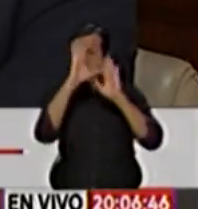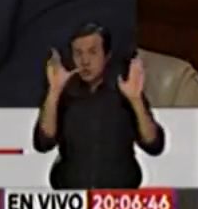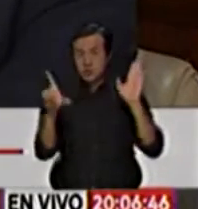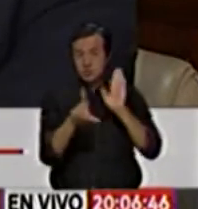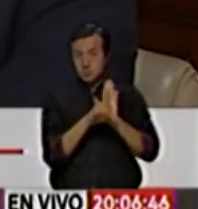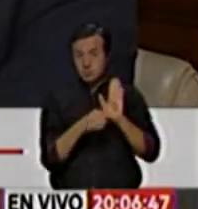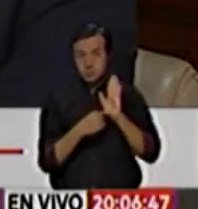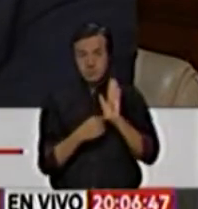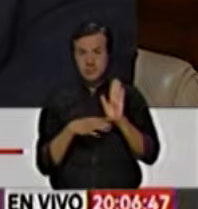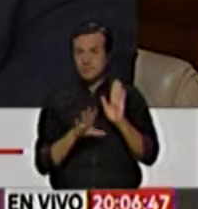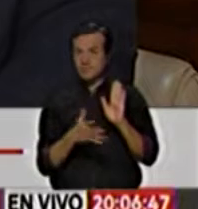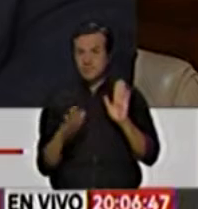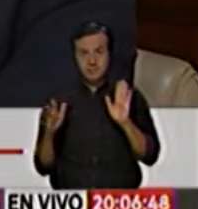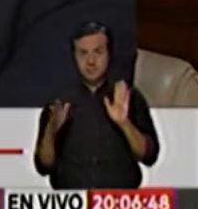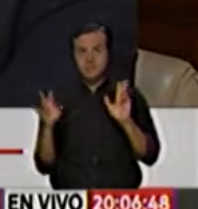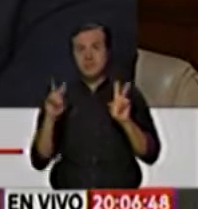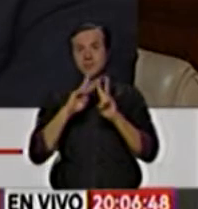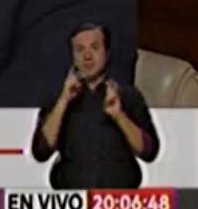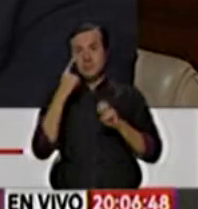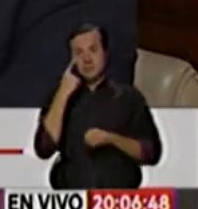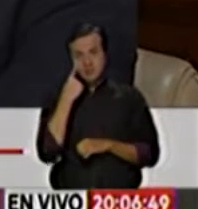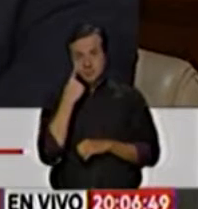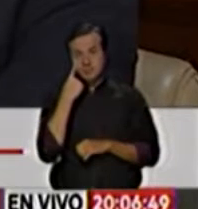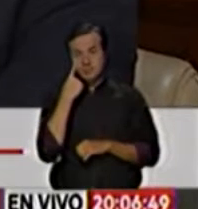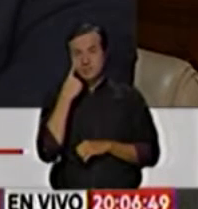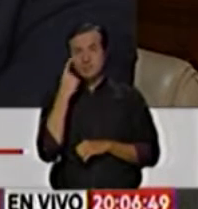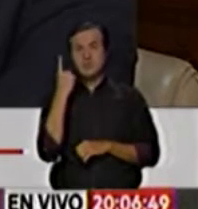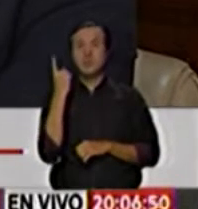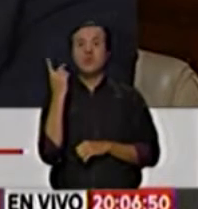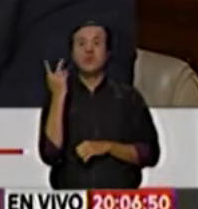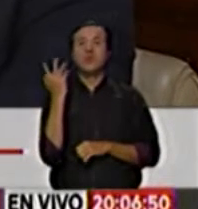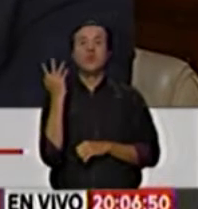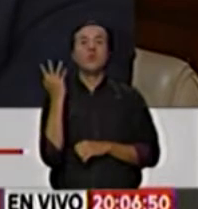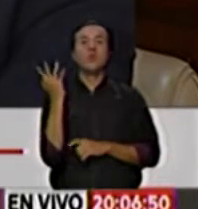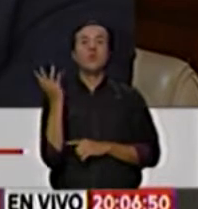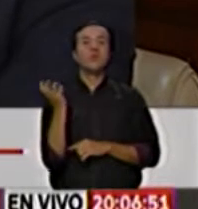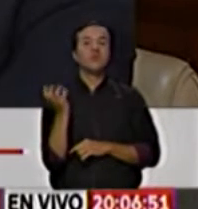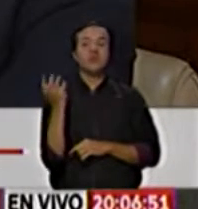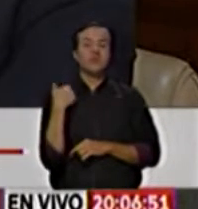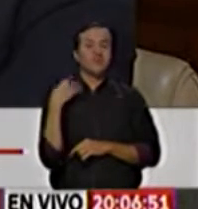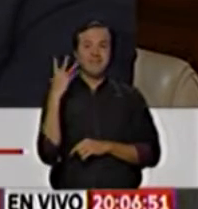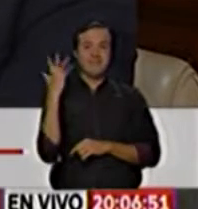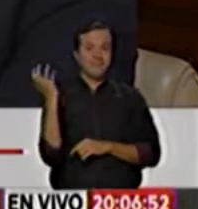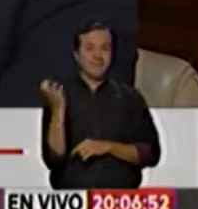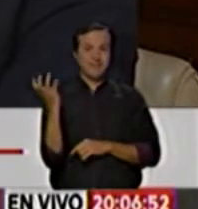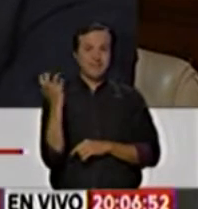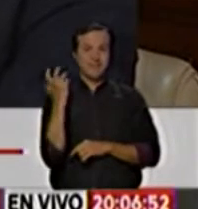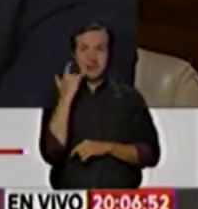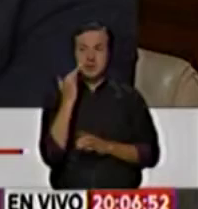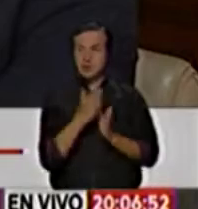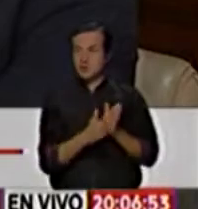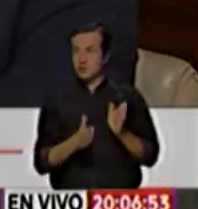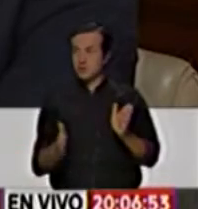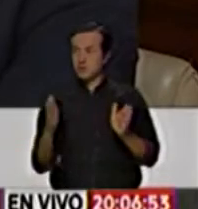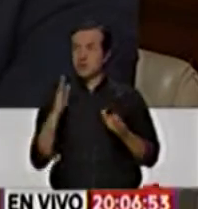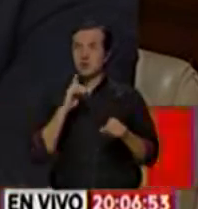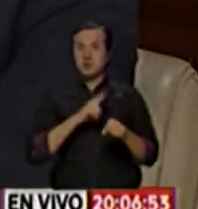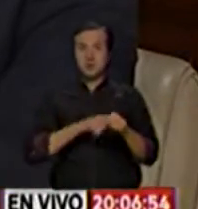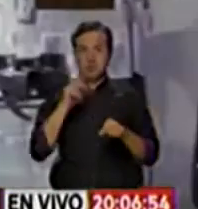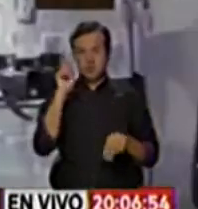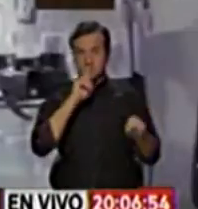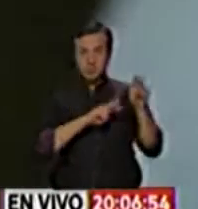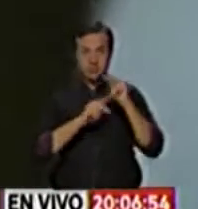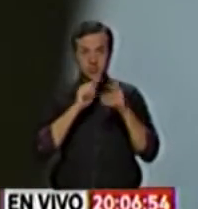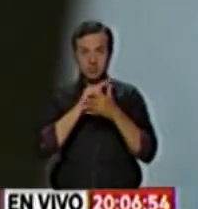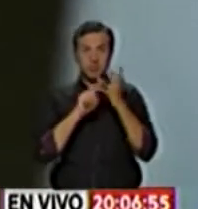cuanto a la provisión de la jubilación patronal. No existe la manera de contratar a plazo fijo con un periodo de prueba